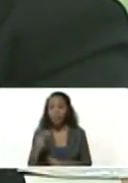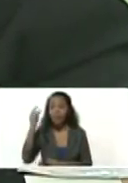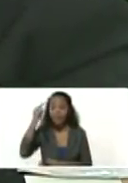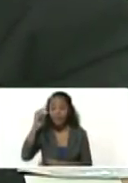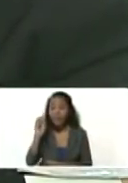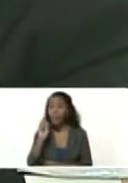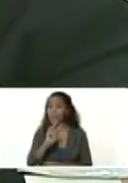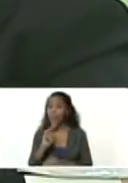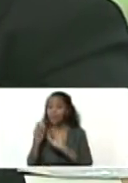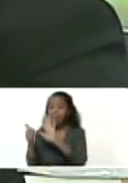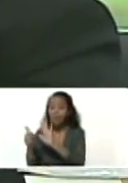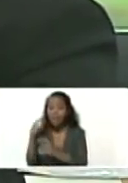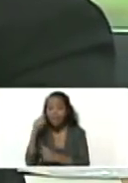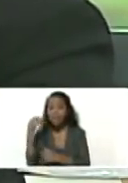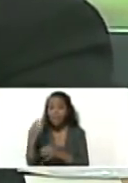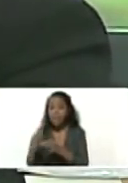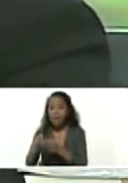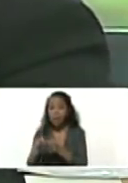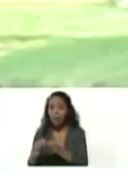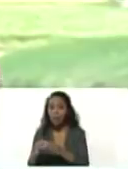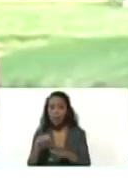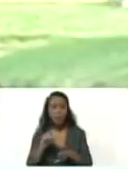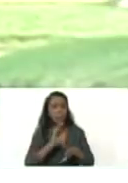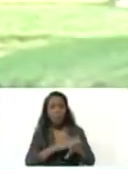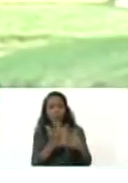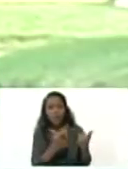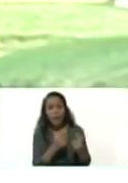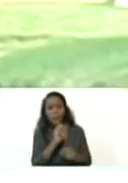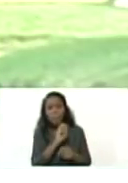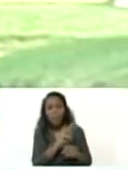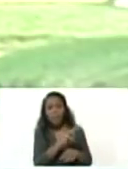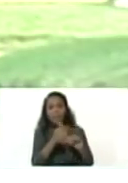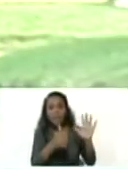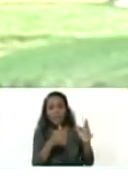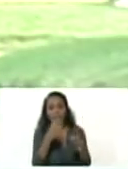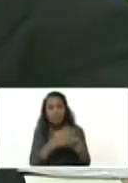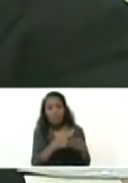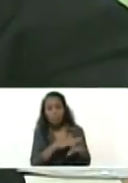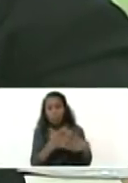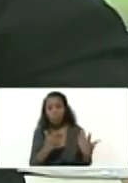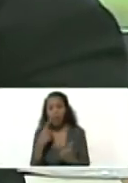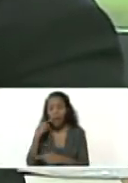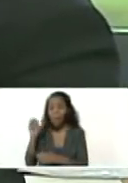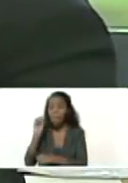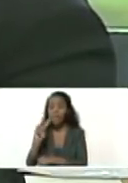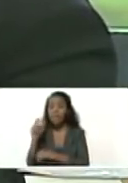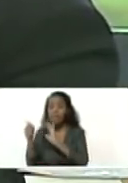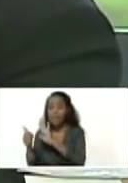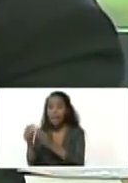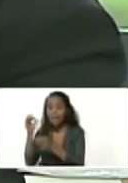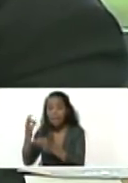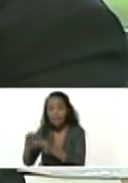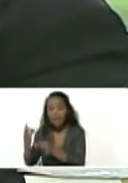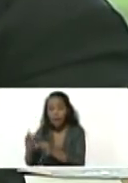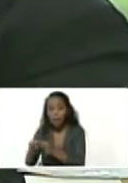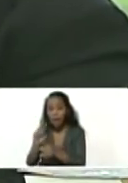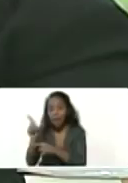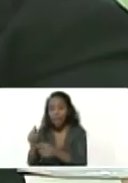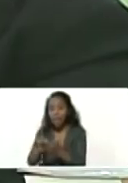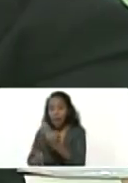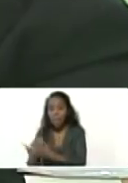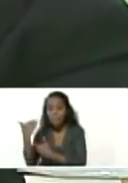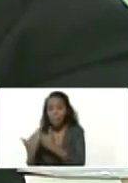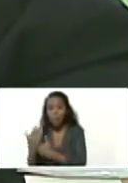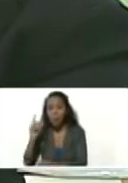de septiembre de cada año. ¿Por qué el 26 de septiembre? Porque el 26 de septiembre es el día en que se imprimió por